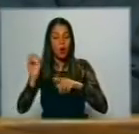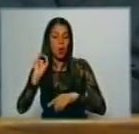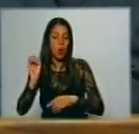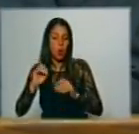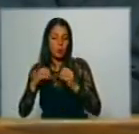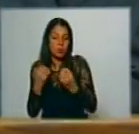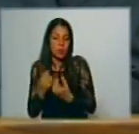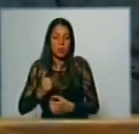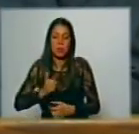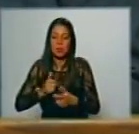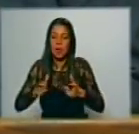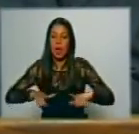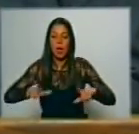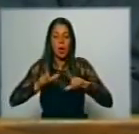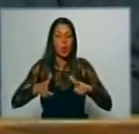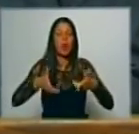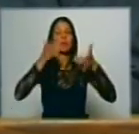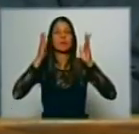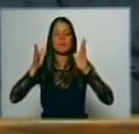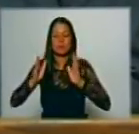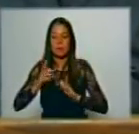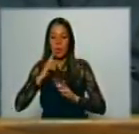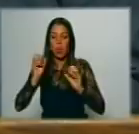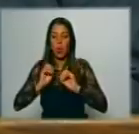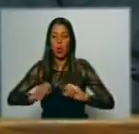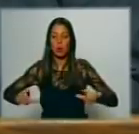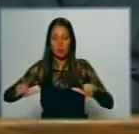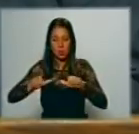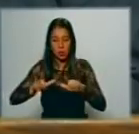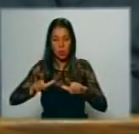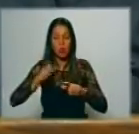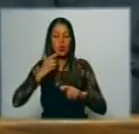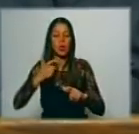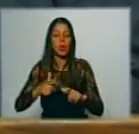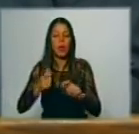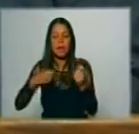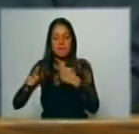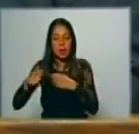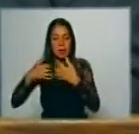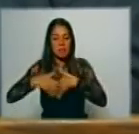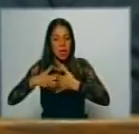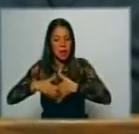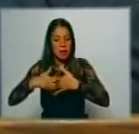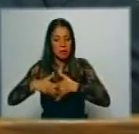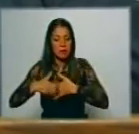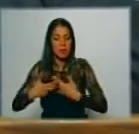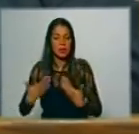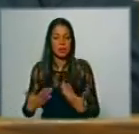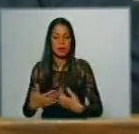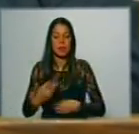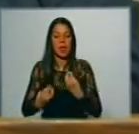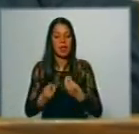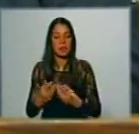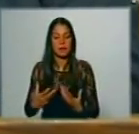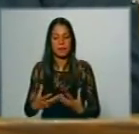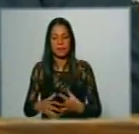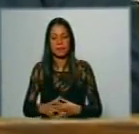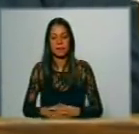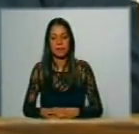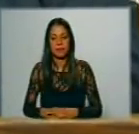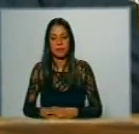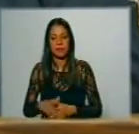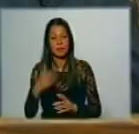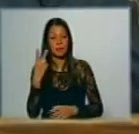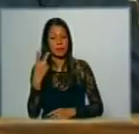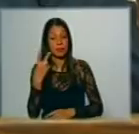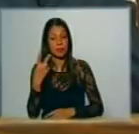como en cualquier otra instalación, sede o establecimiento en que dichos sujetos desarrollen sus actividades.